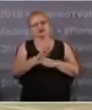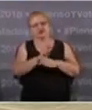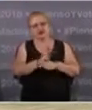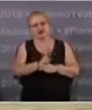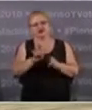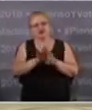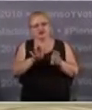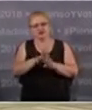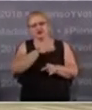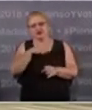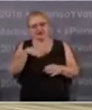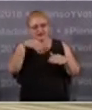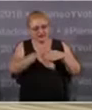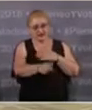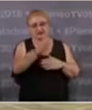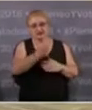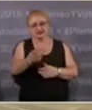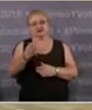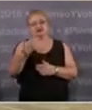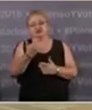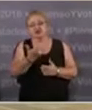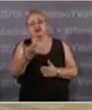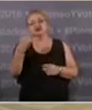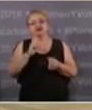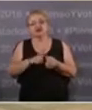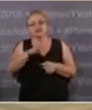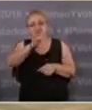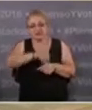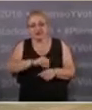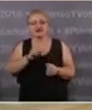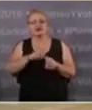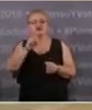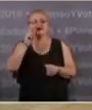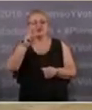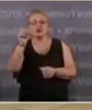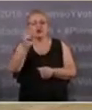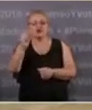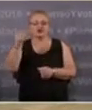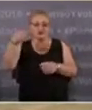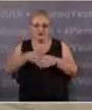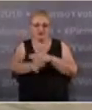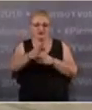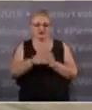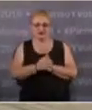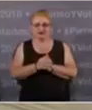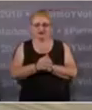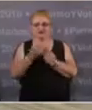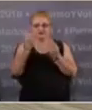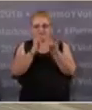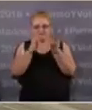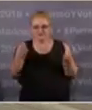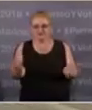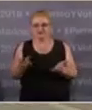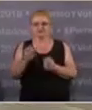están entrando estas armas, a través de quién y quién lo permite, quién no ve cuando las armas pasan. Muchas gracias, candidata, por